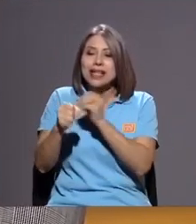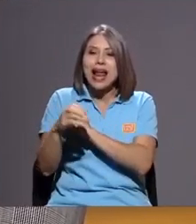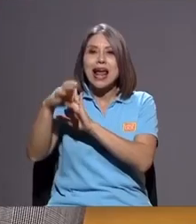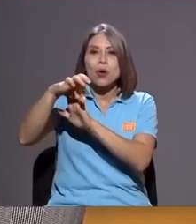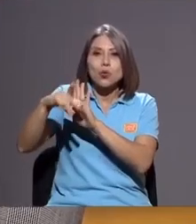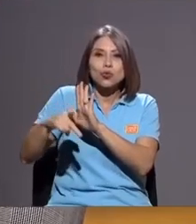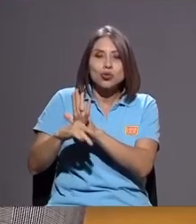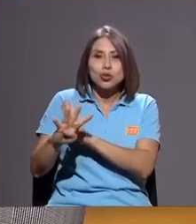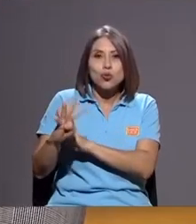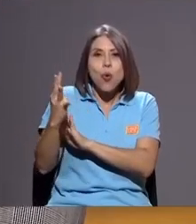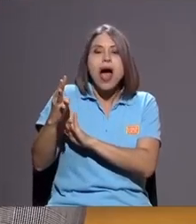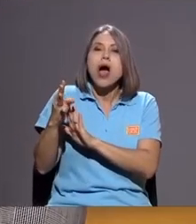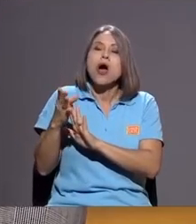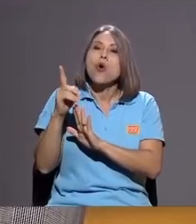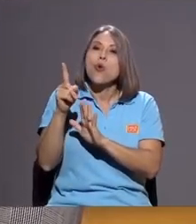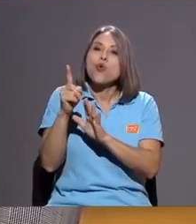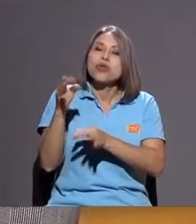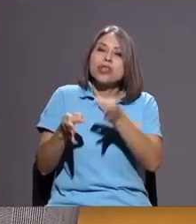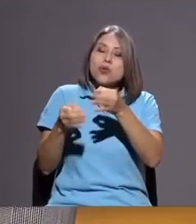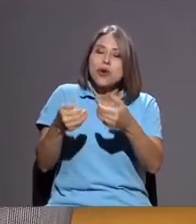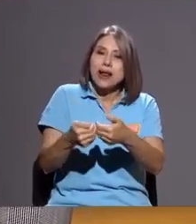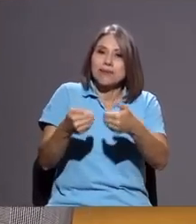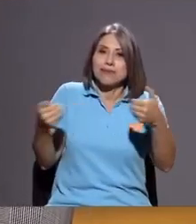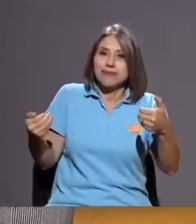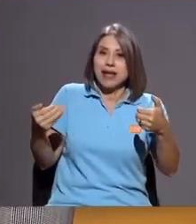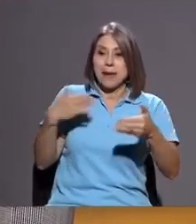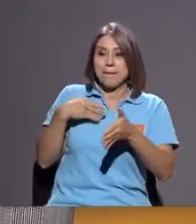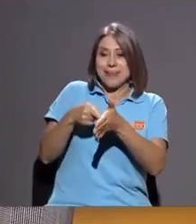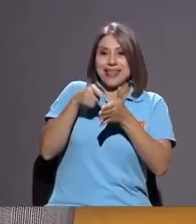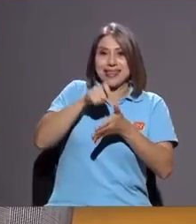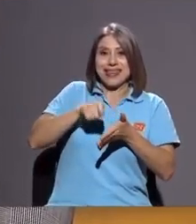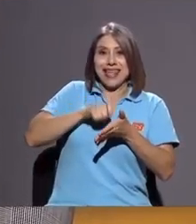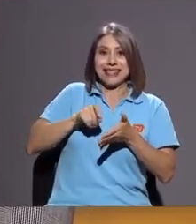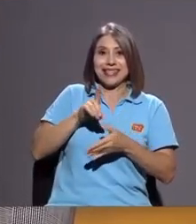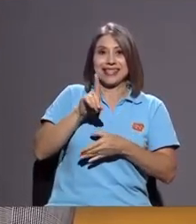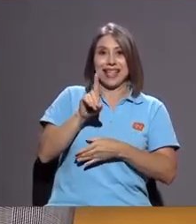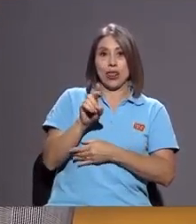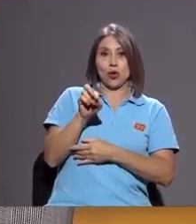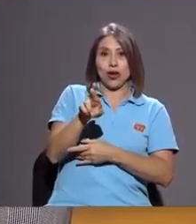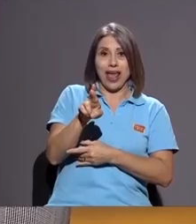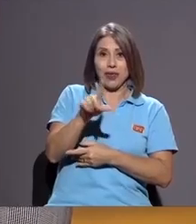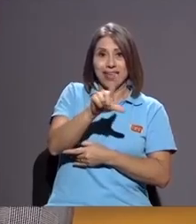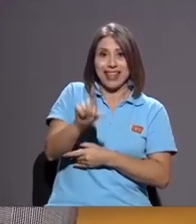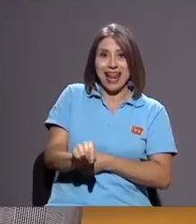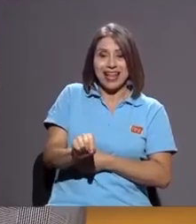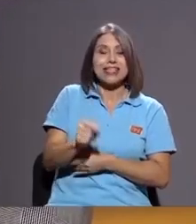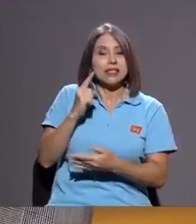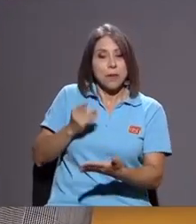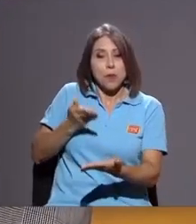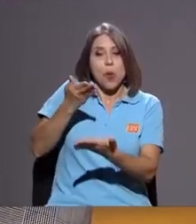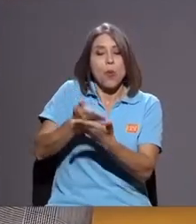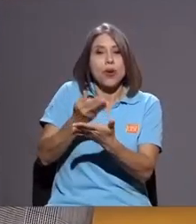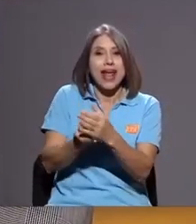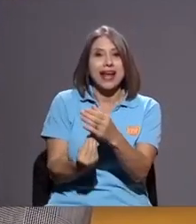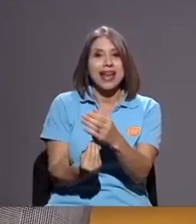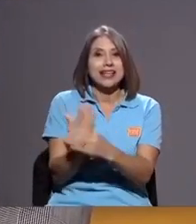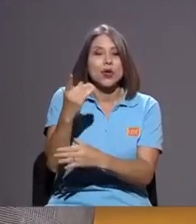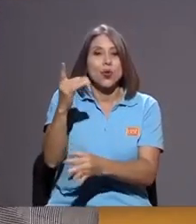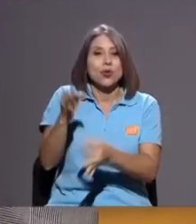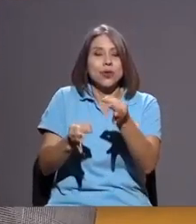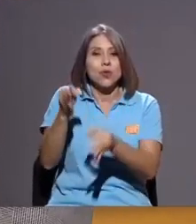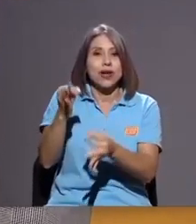porque eso se basaba en mi tesis de doctorado justamente en Italia, en que lo que se proponía era la creación de un tribunal constitucional en Costa Rica,